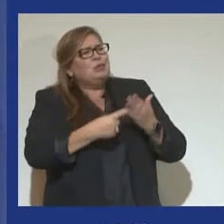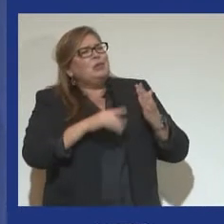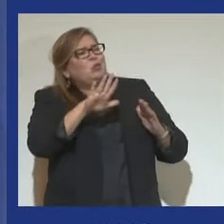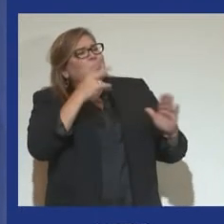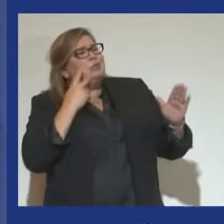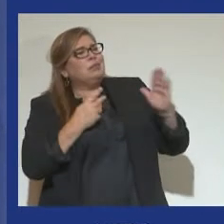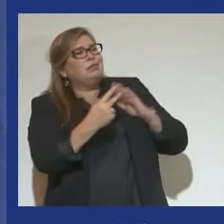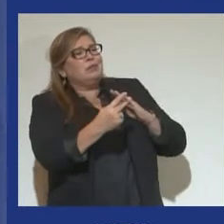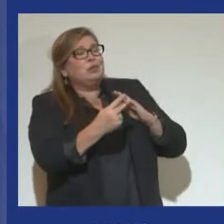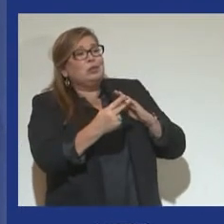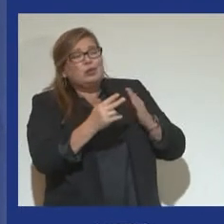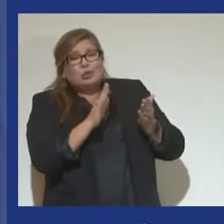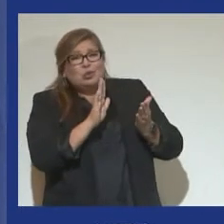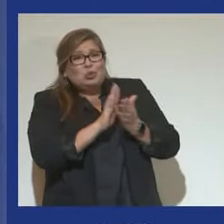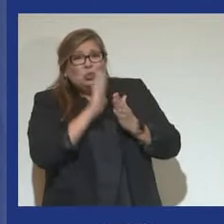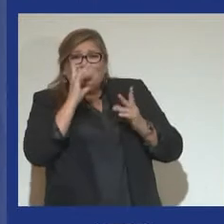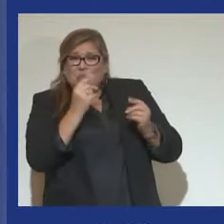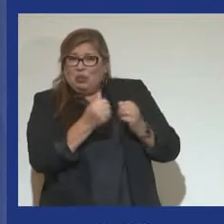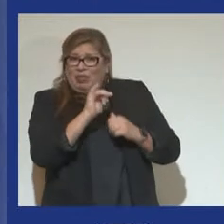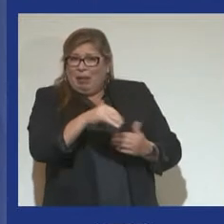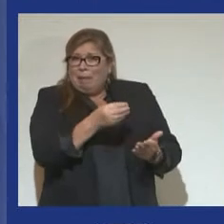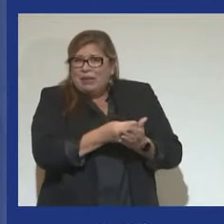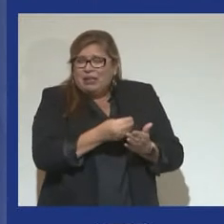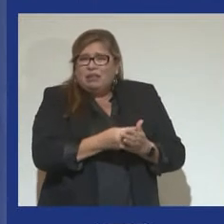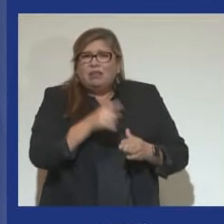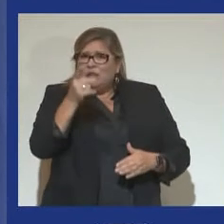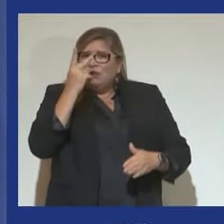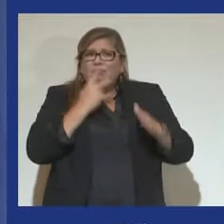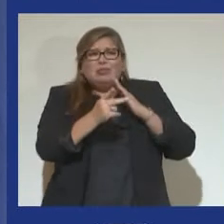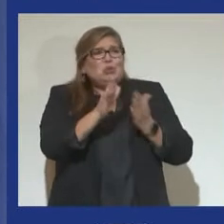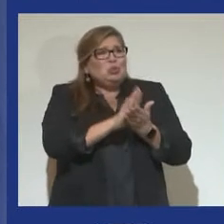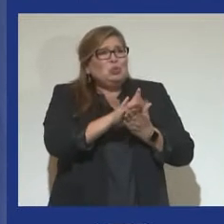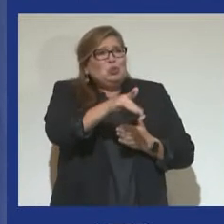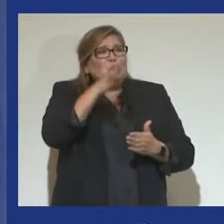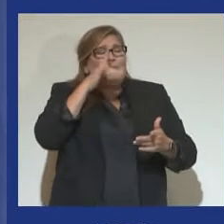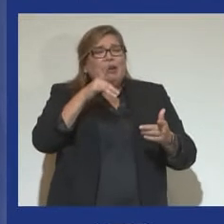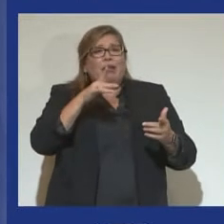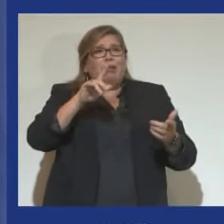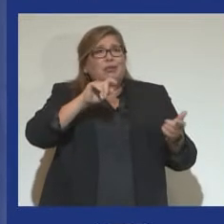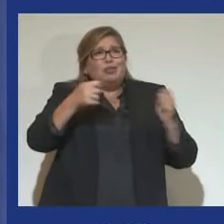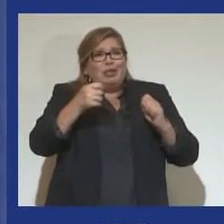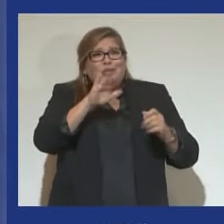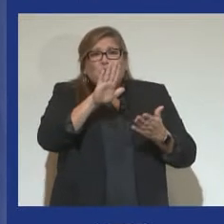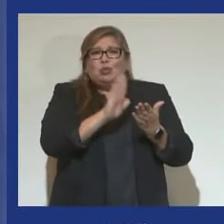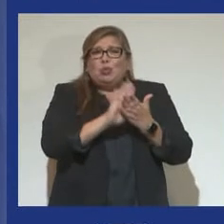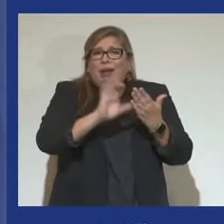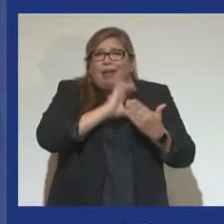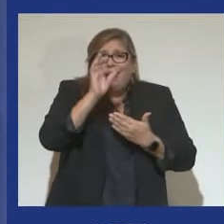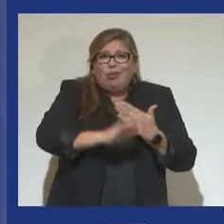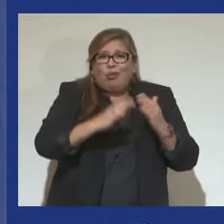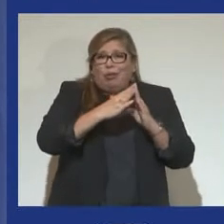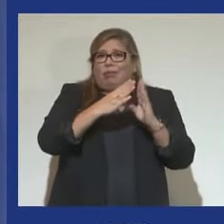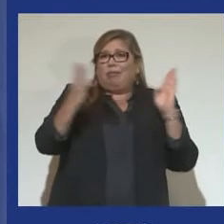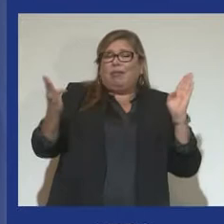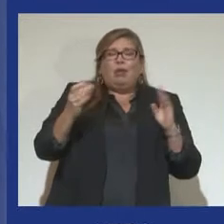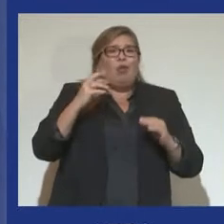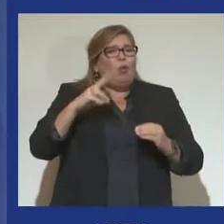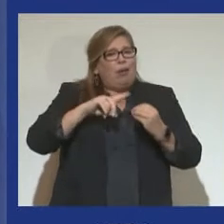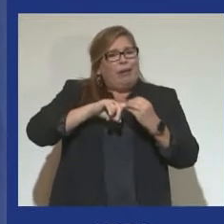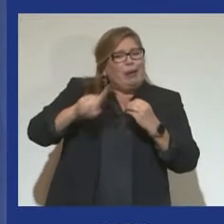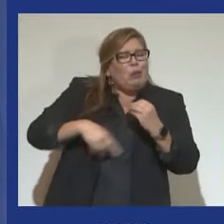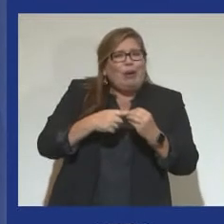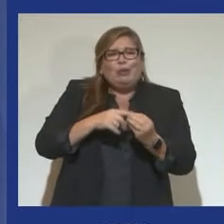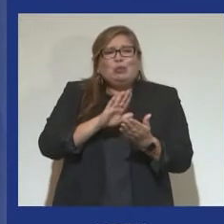qué espera usted que hagan los distritos con este dinero es para usted que ajustarán sus calendarios al